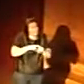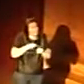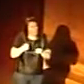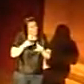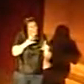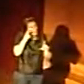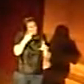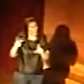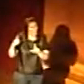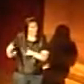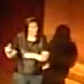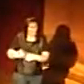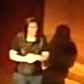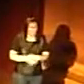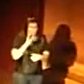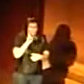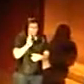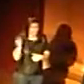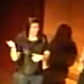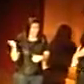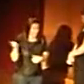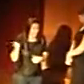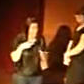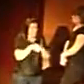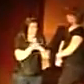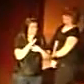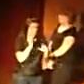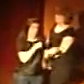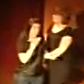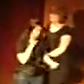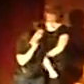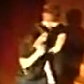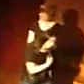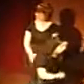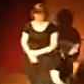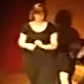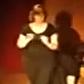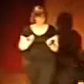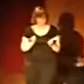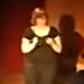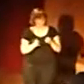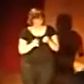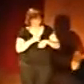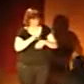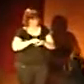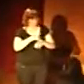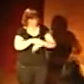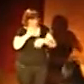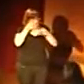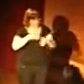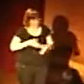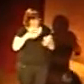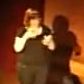de de cuadros no vean que es el recurso que habíamos al principio una arquitectura real sublimada una arquitectura